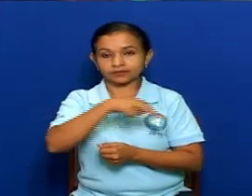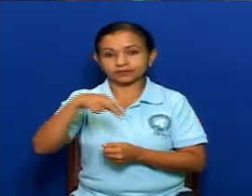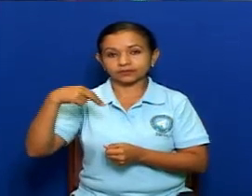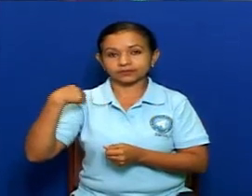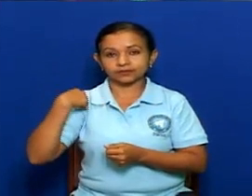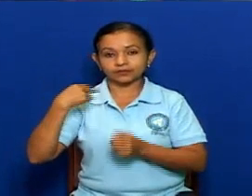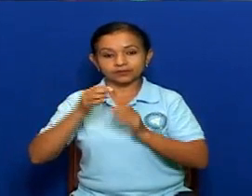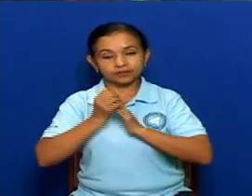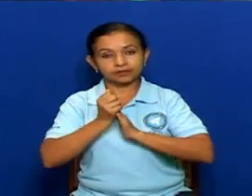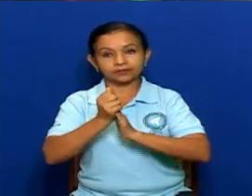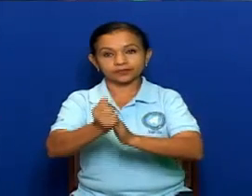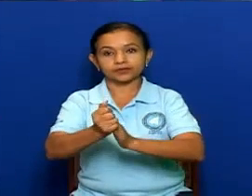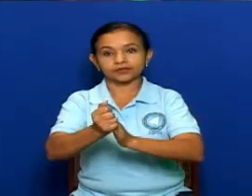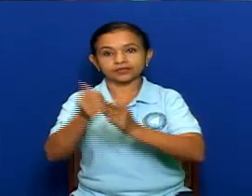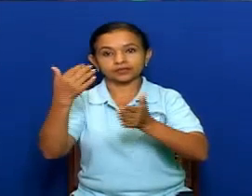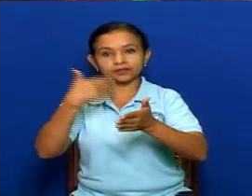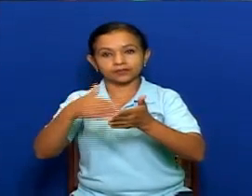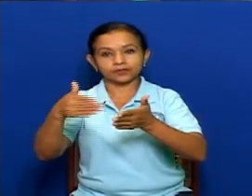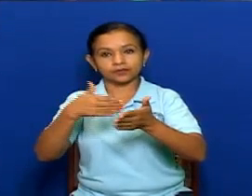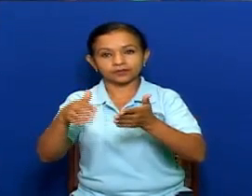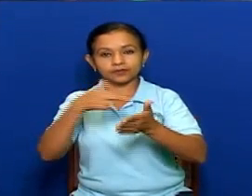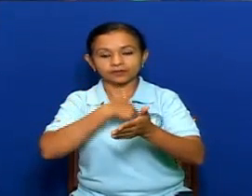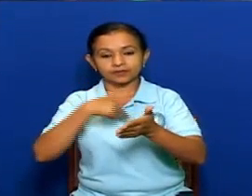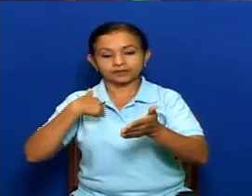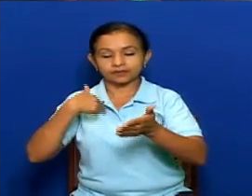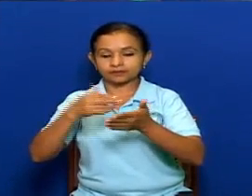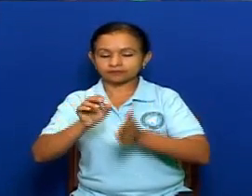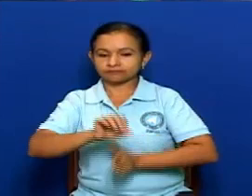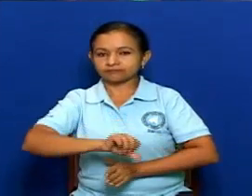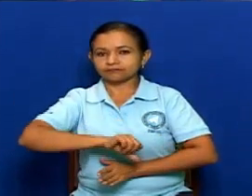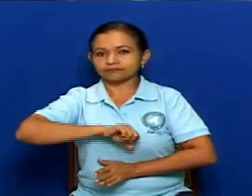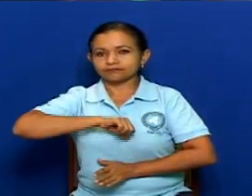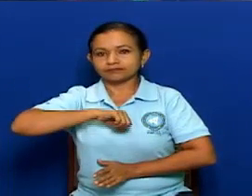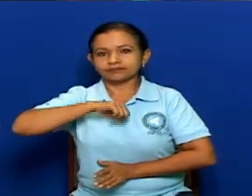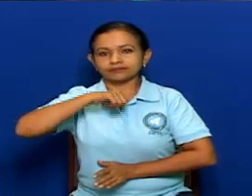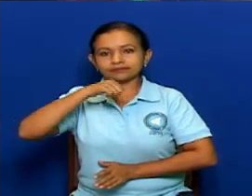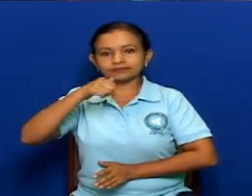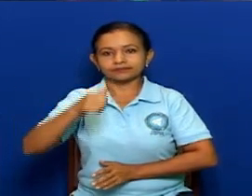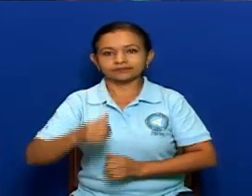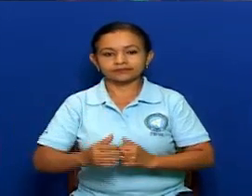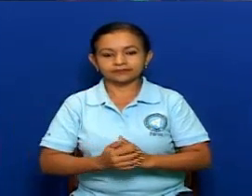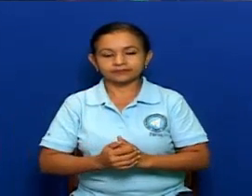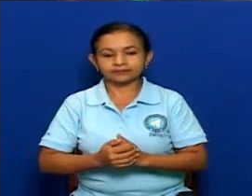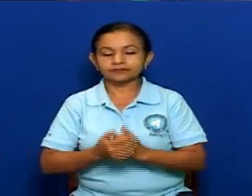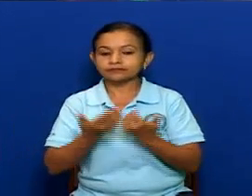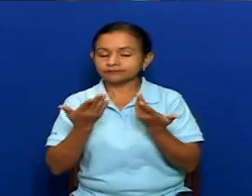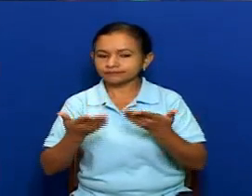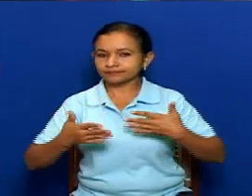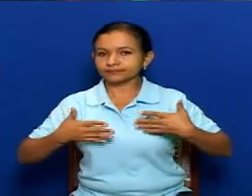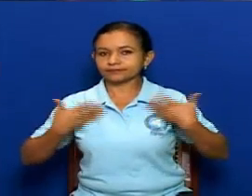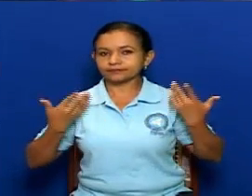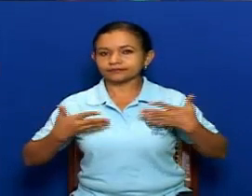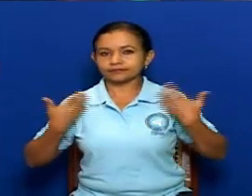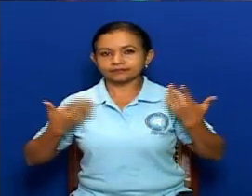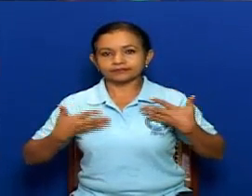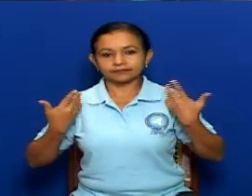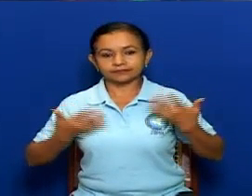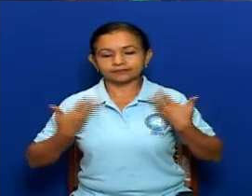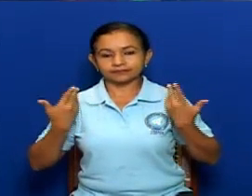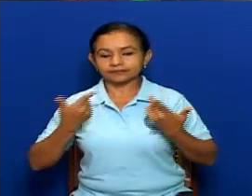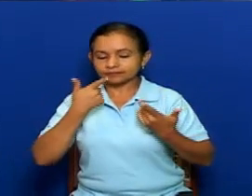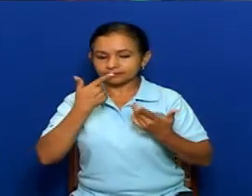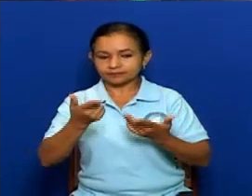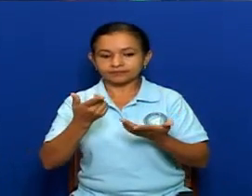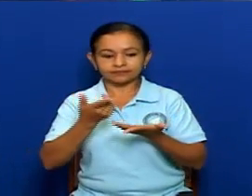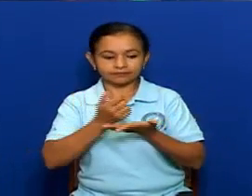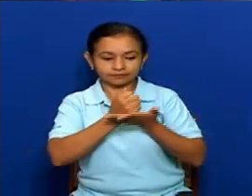de ellos y que facilitamos, estamos orgullosos y contentos porque estamos sirviéndole